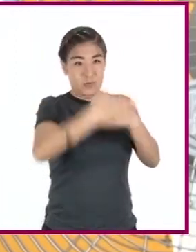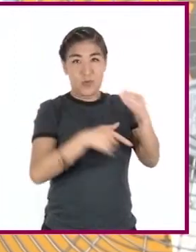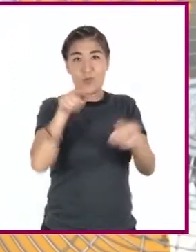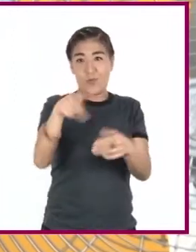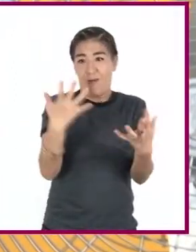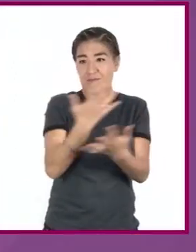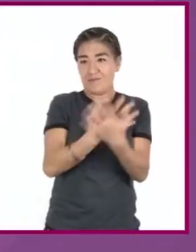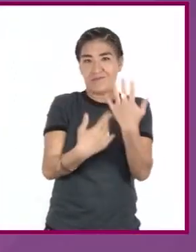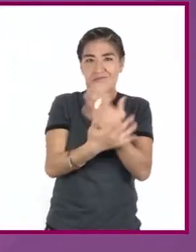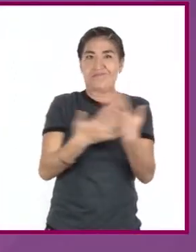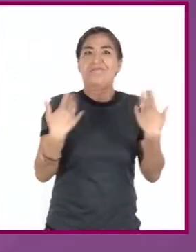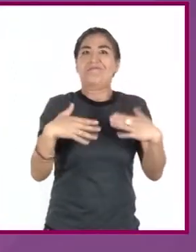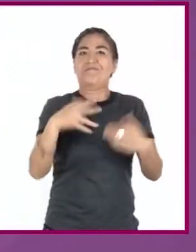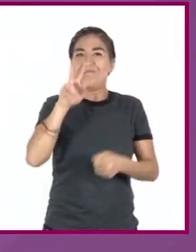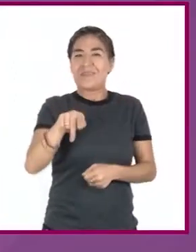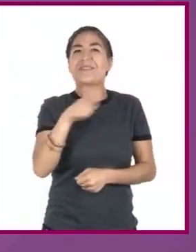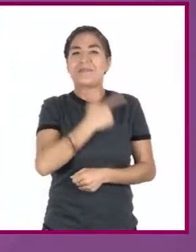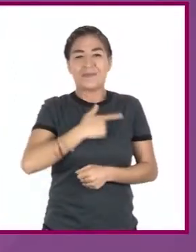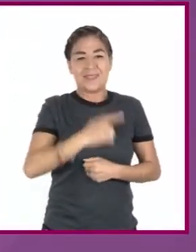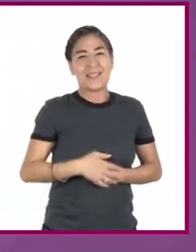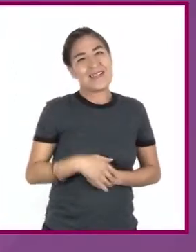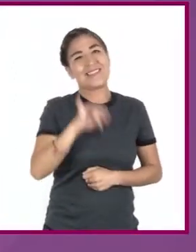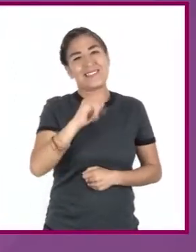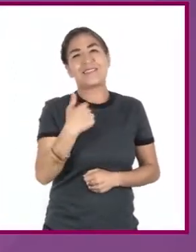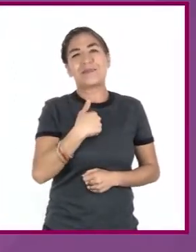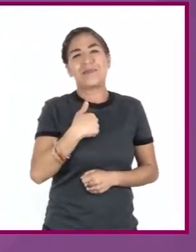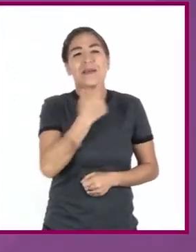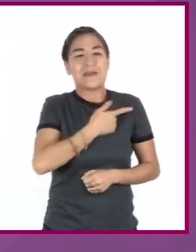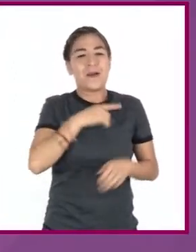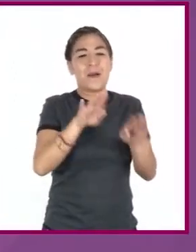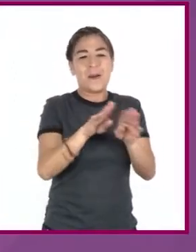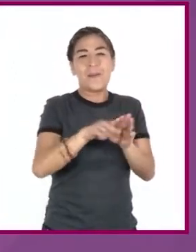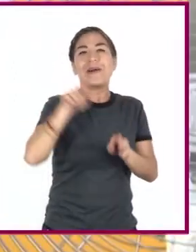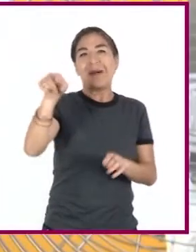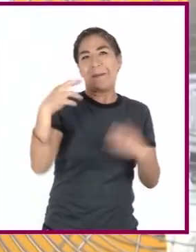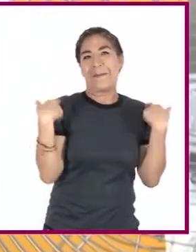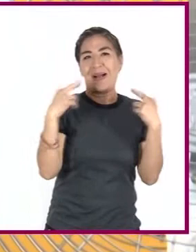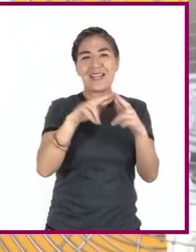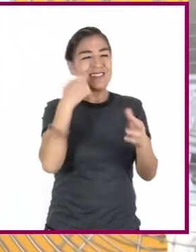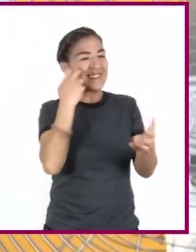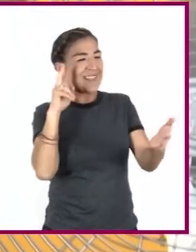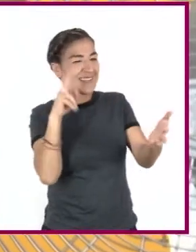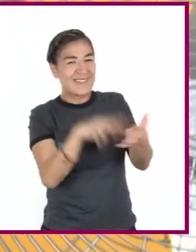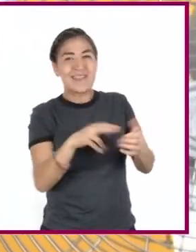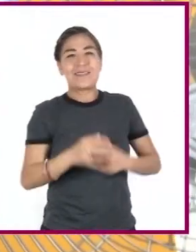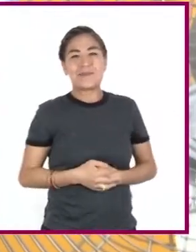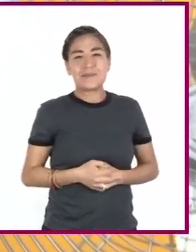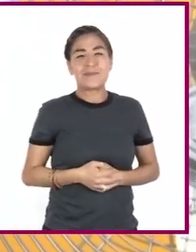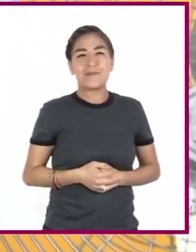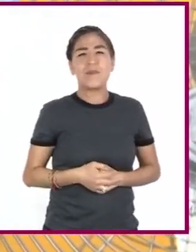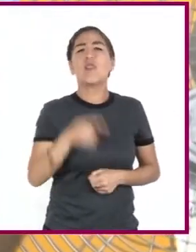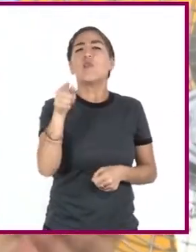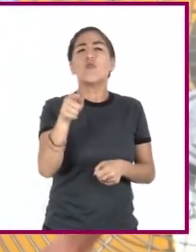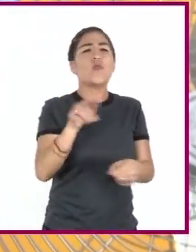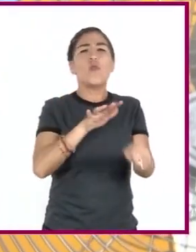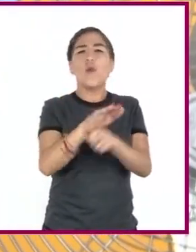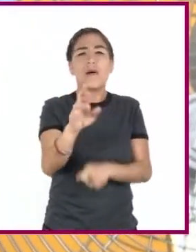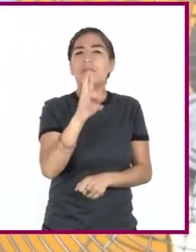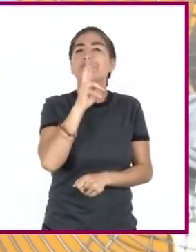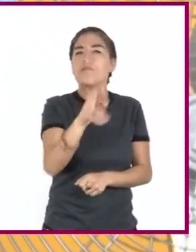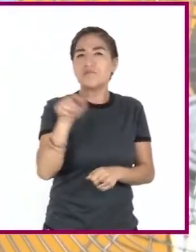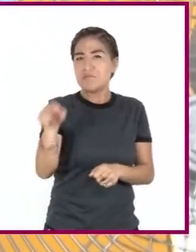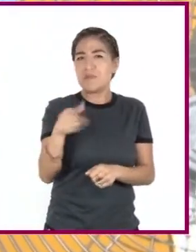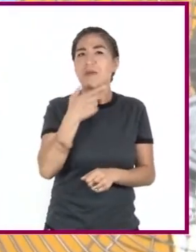usted mismo. Lo hice con la firme intención de impresionar a Davy. Y bueno, ¿y cuál fue la respuesta que le